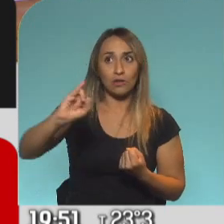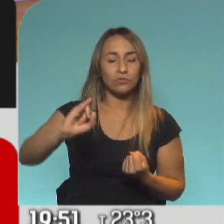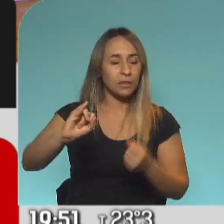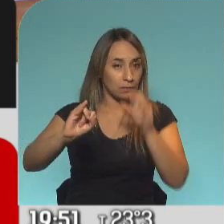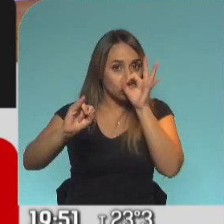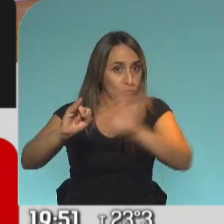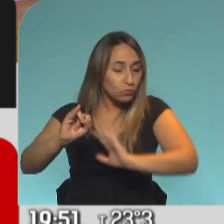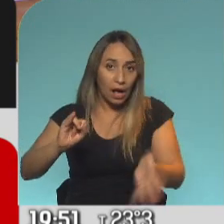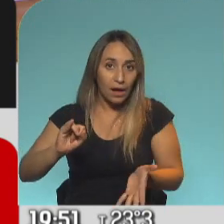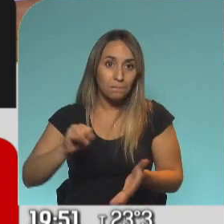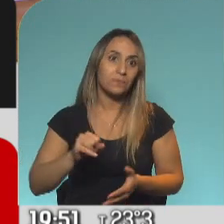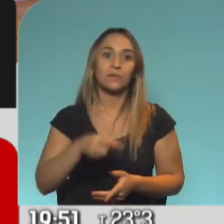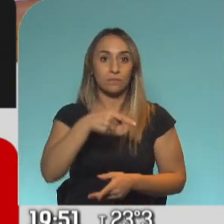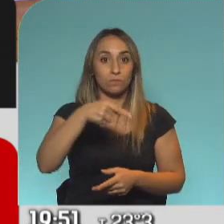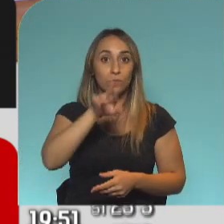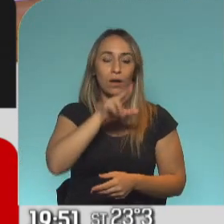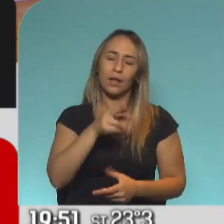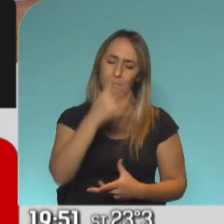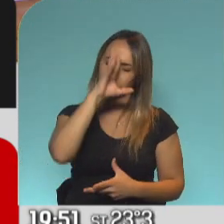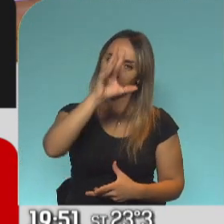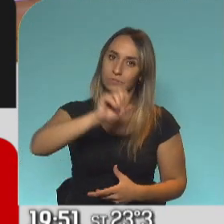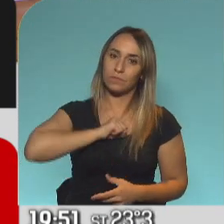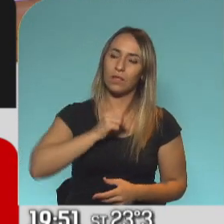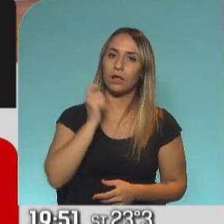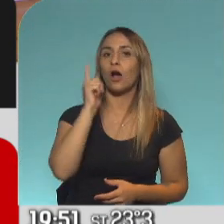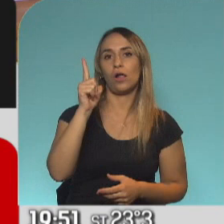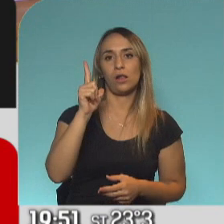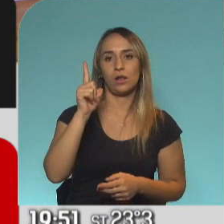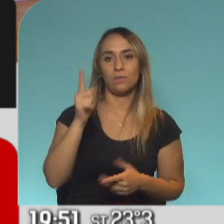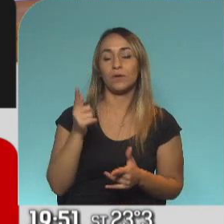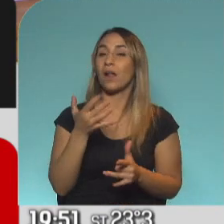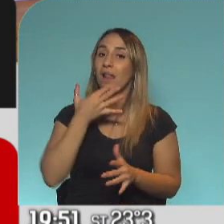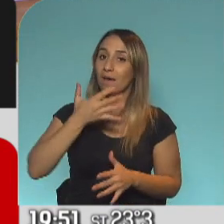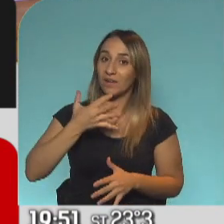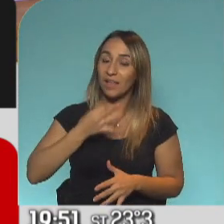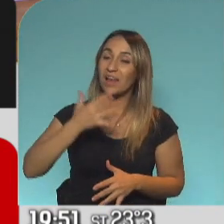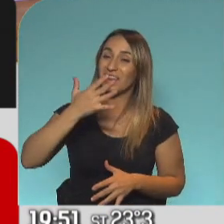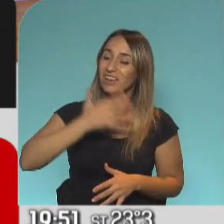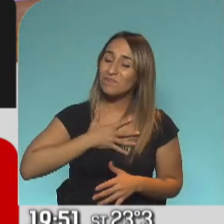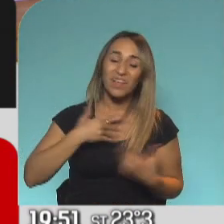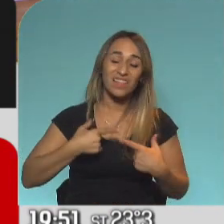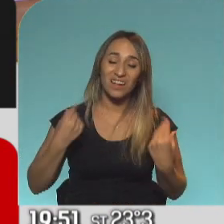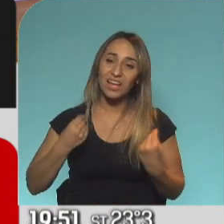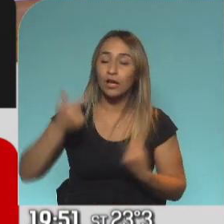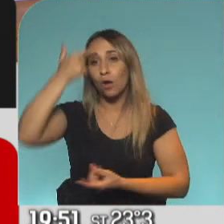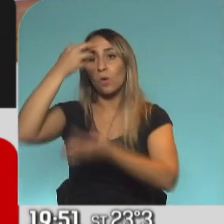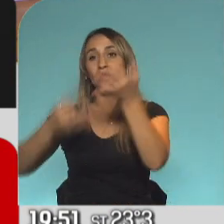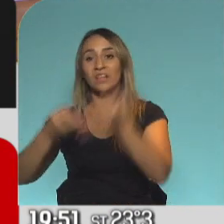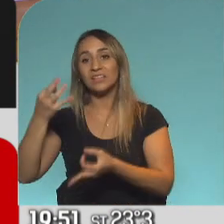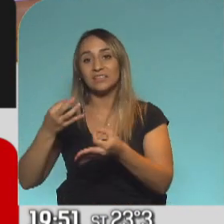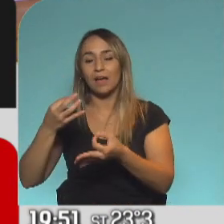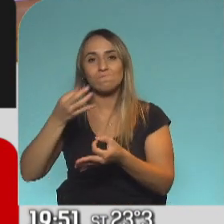pudo. Digo, todo esto se sabe, no es nuevo, lo que es lamentable es que la justicia no lo contemple. Exacto.